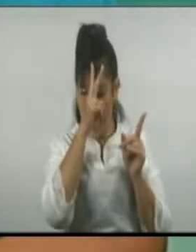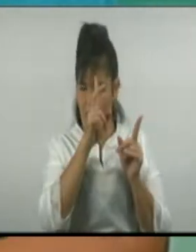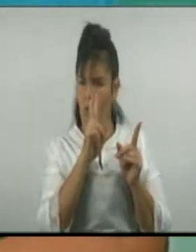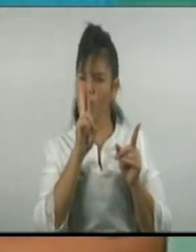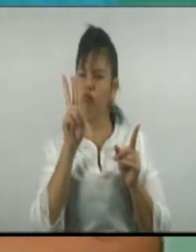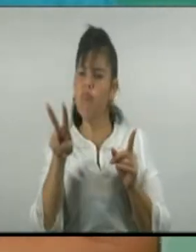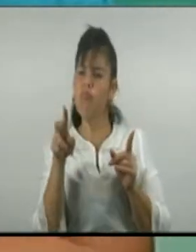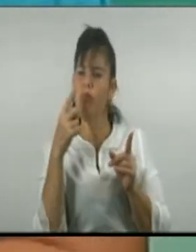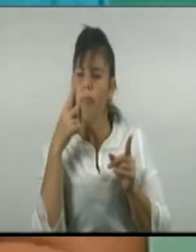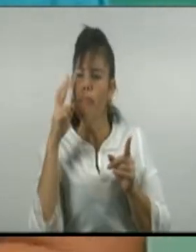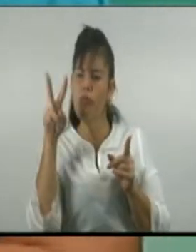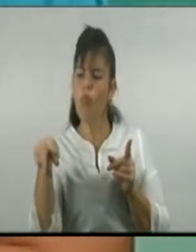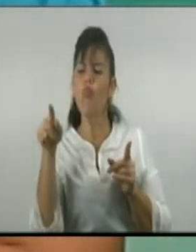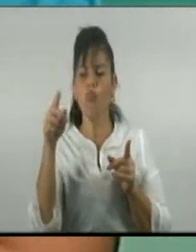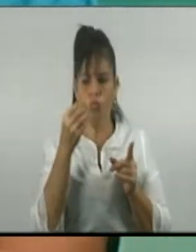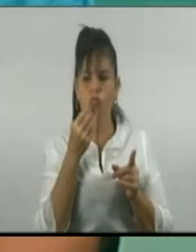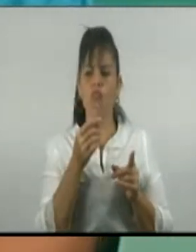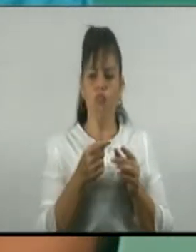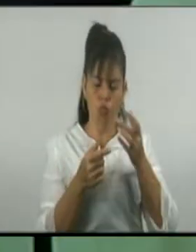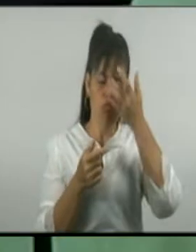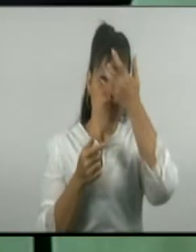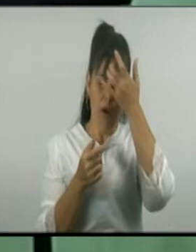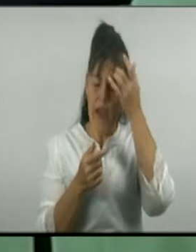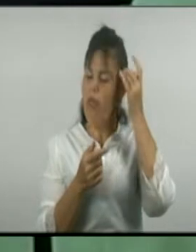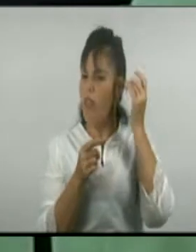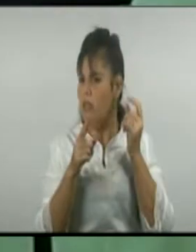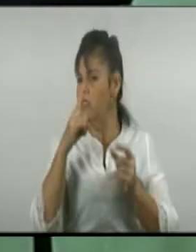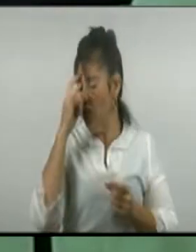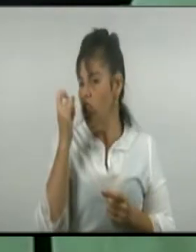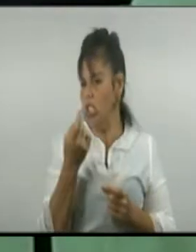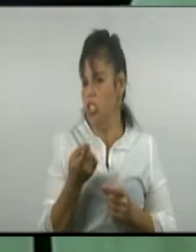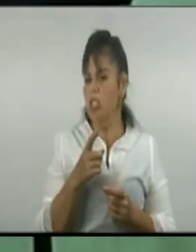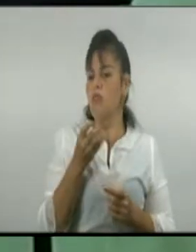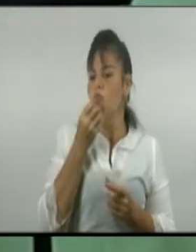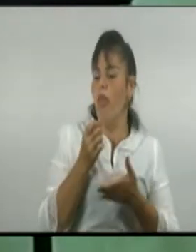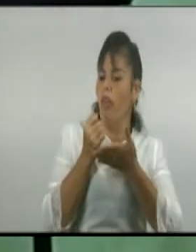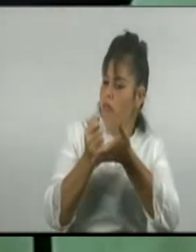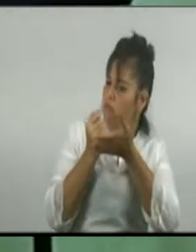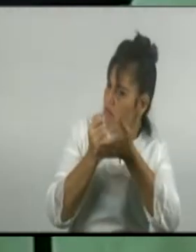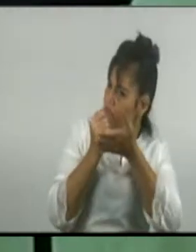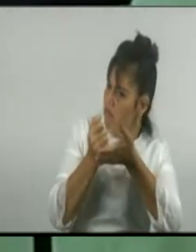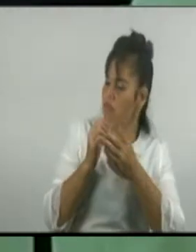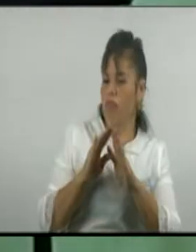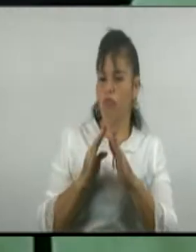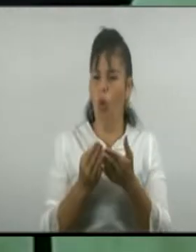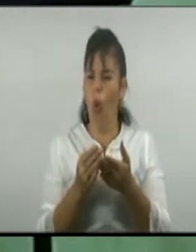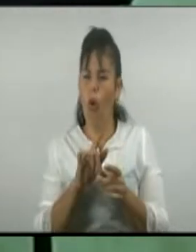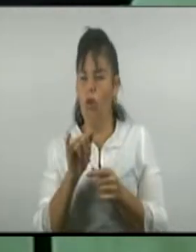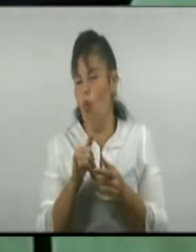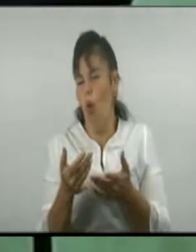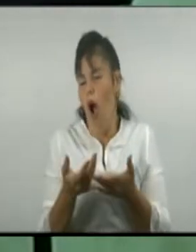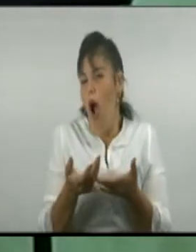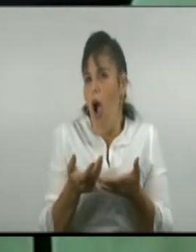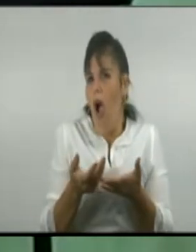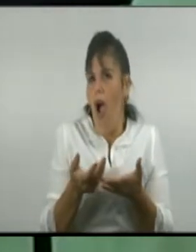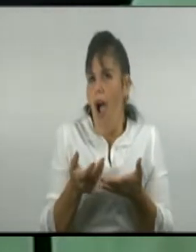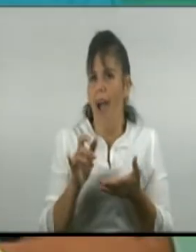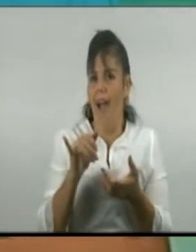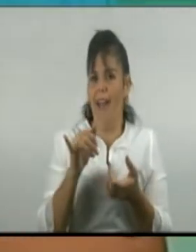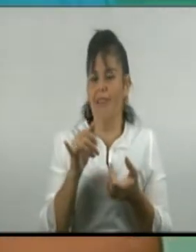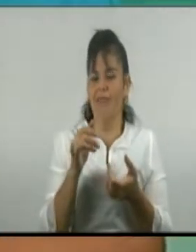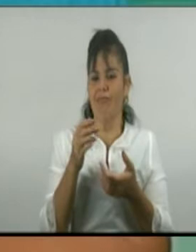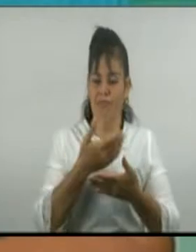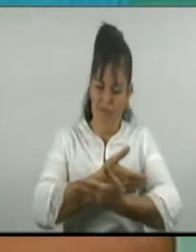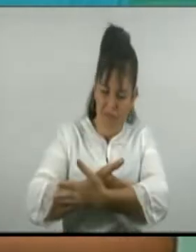tiene potencialidades para alguna posible madre donde exactamente porque tiene suficiente su bebé está